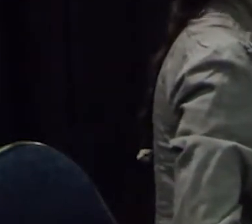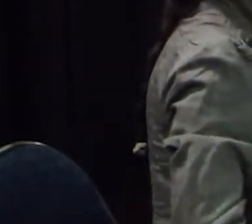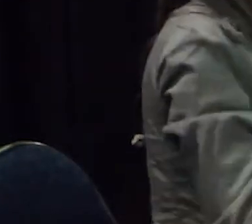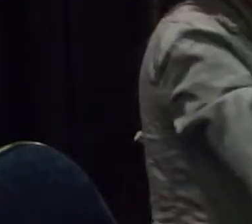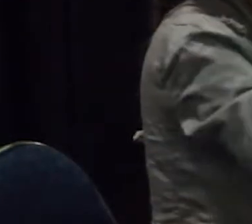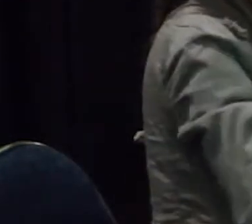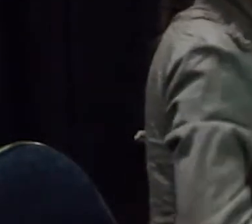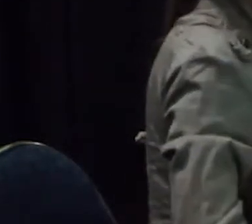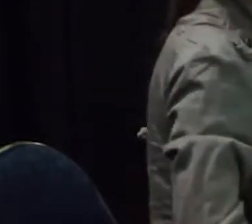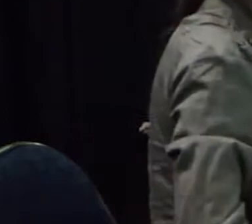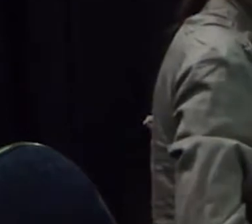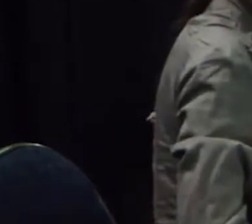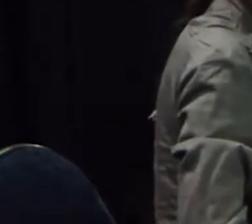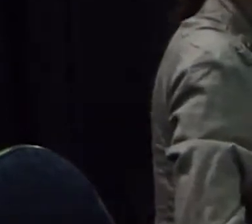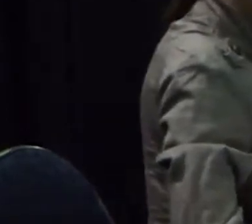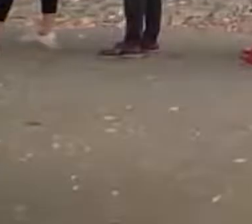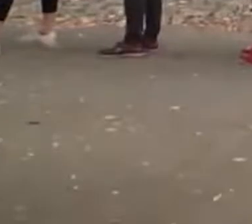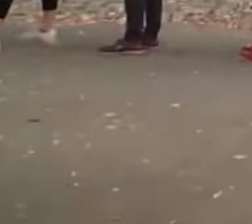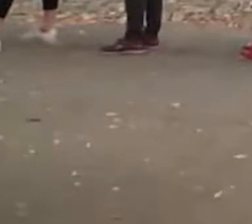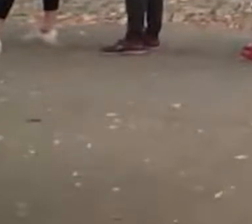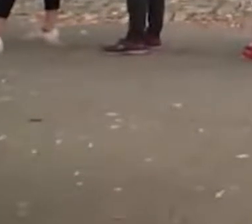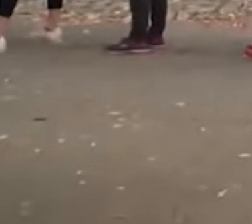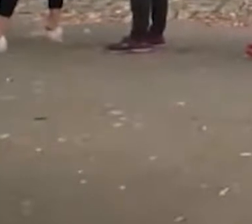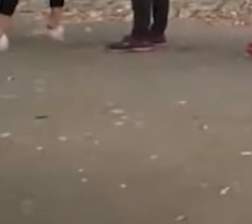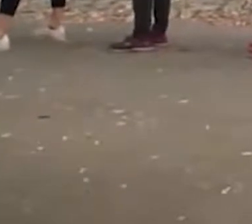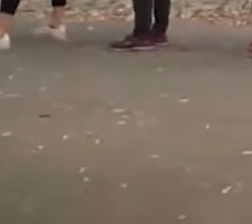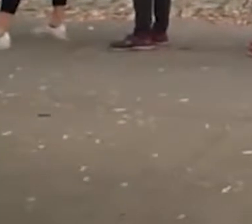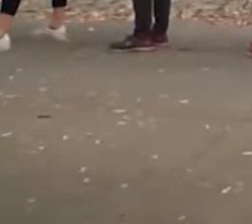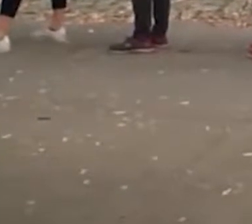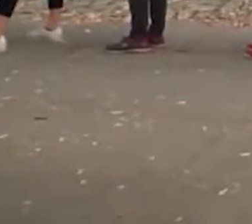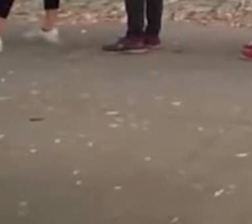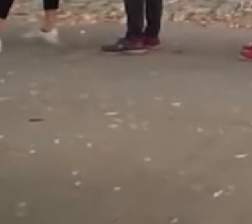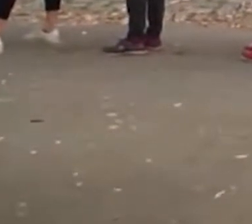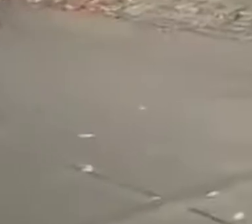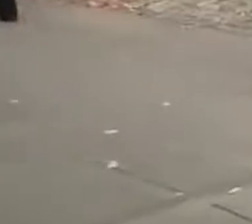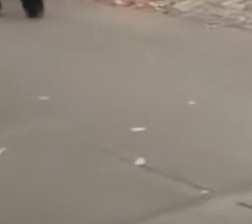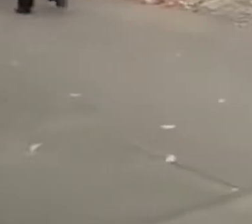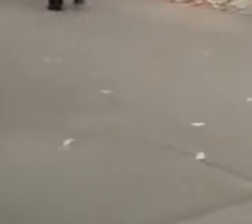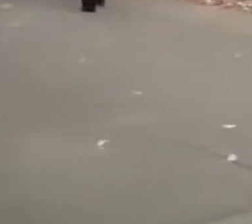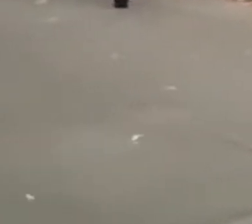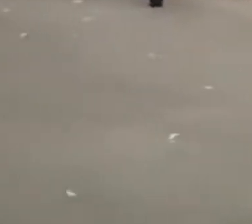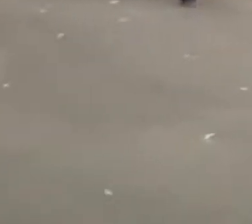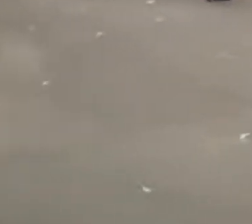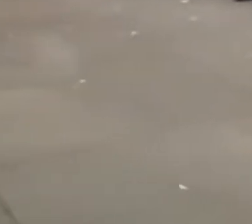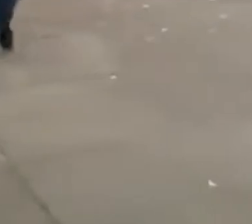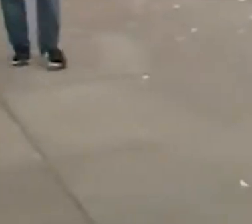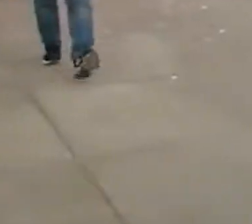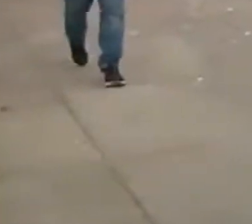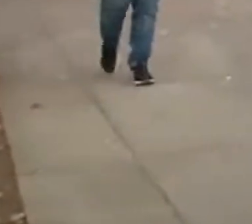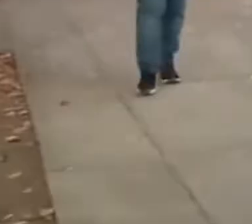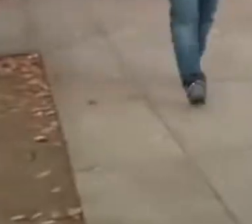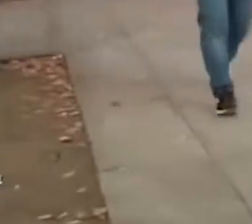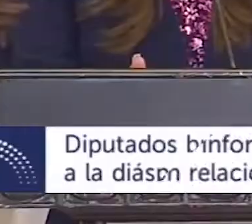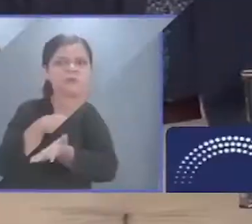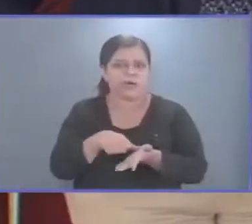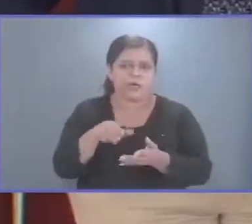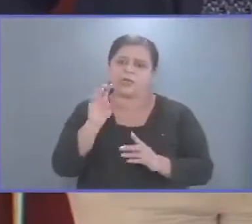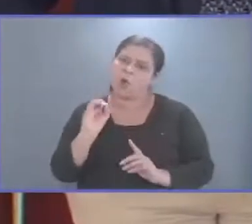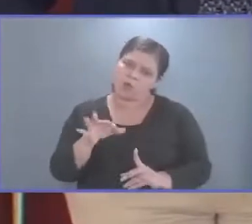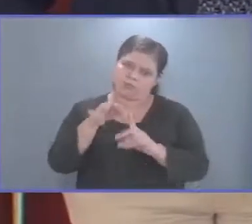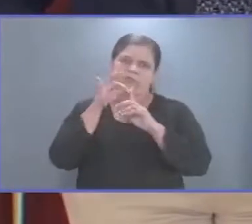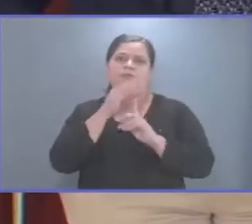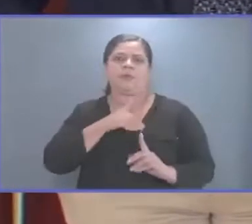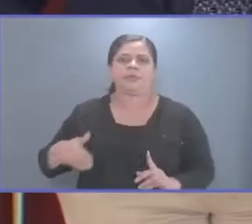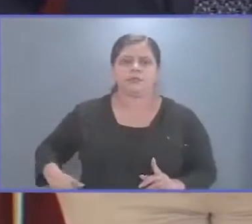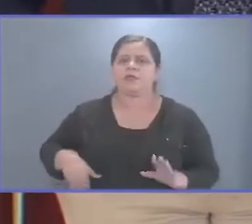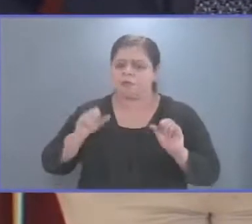estas reformas que se están analizando implementar, está que se pueda votar con documentos de identidad, aunque estos estén vencidos. Al decir que